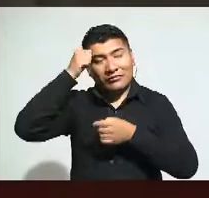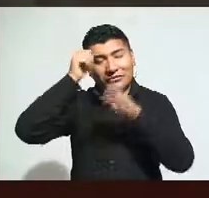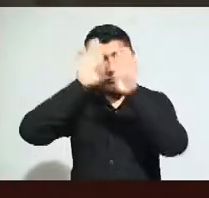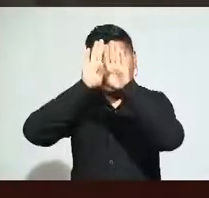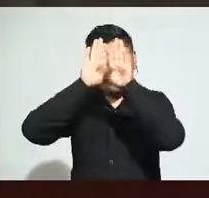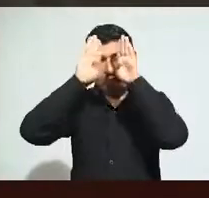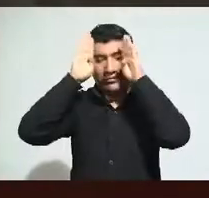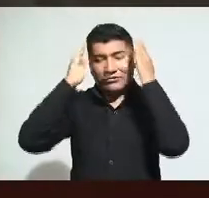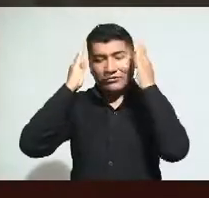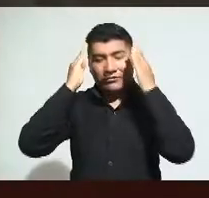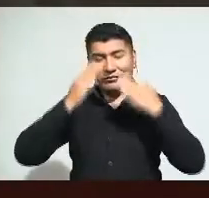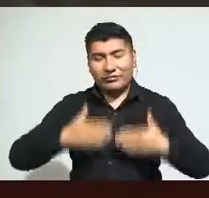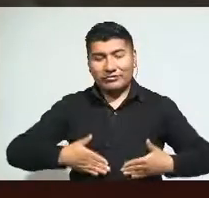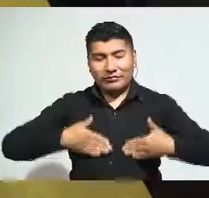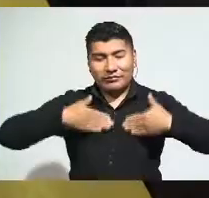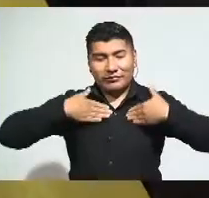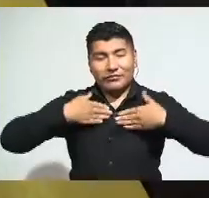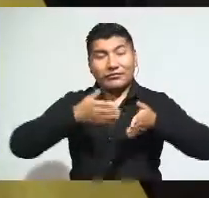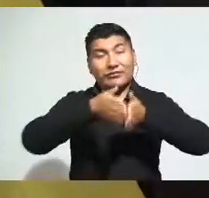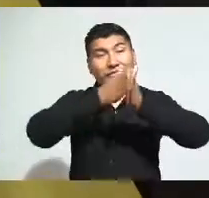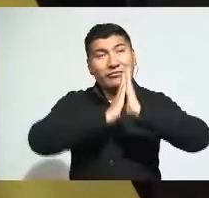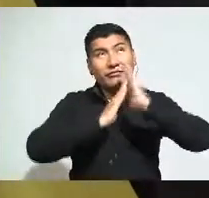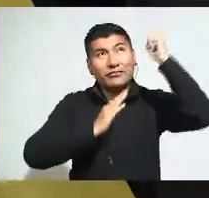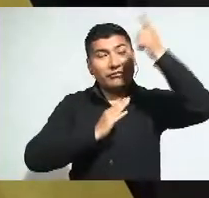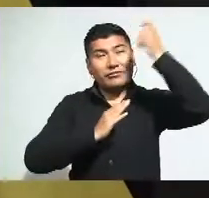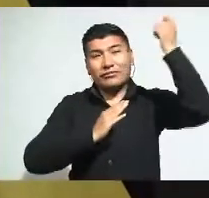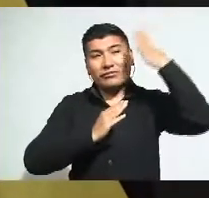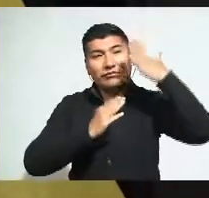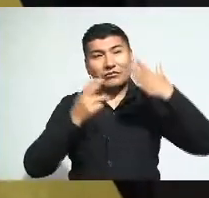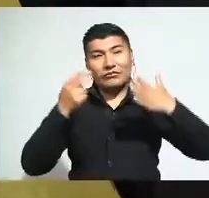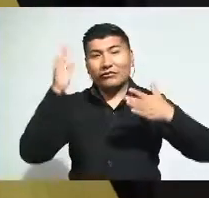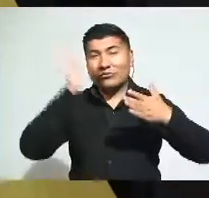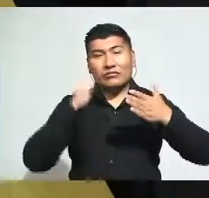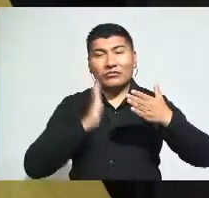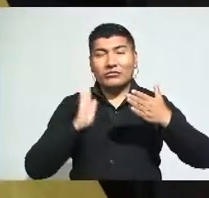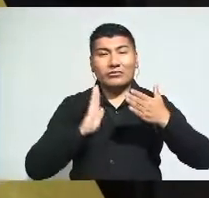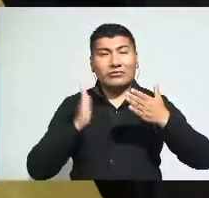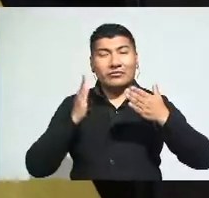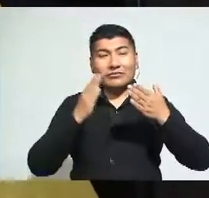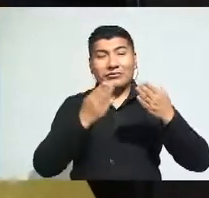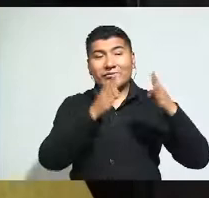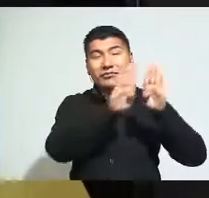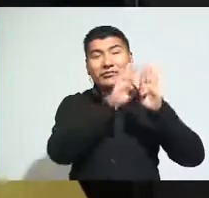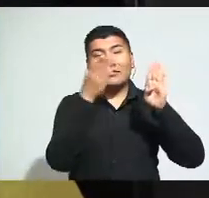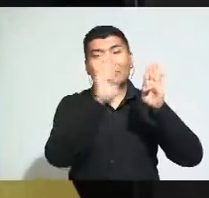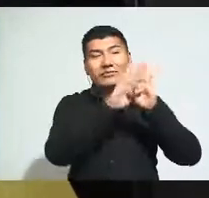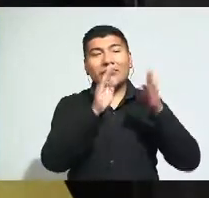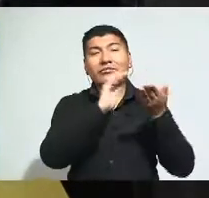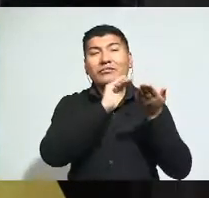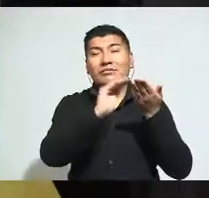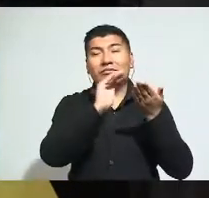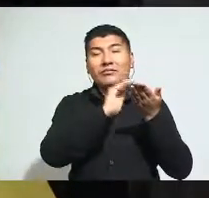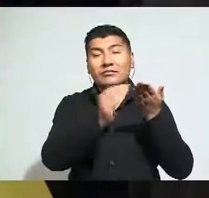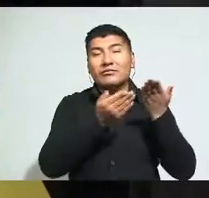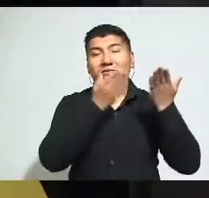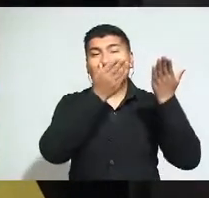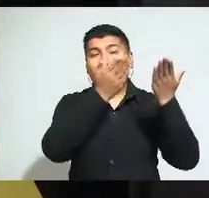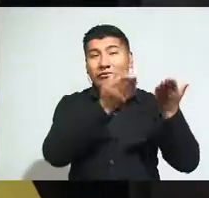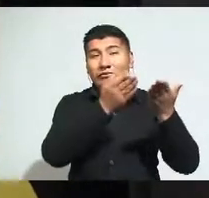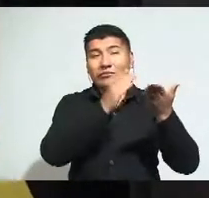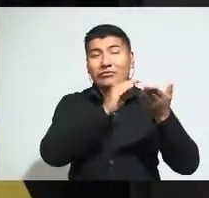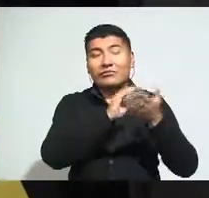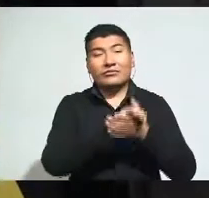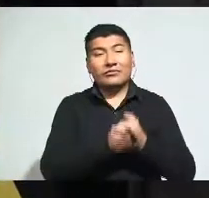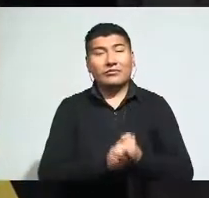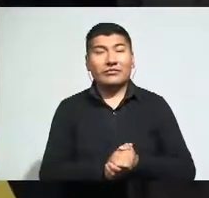viva pidamos la gracia de no cerrar nunca la puerta a la reconciliación en el